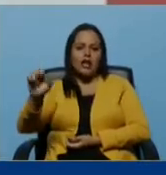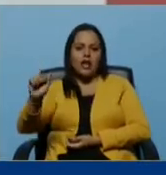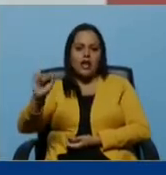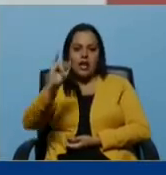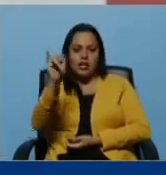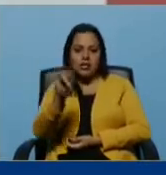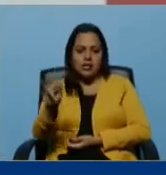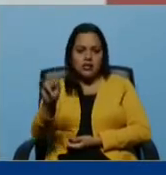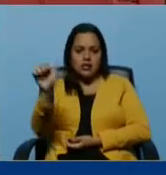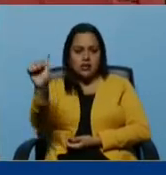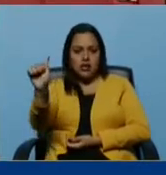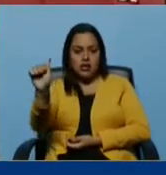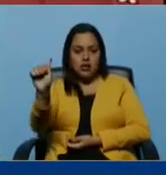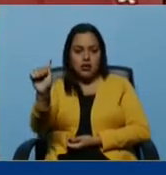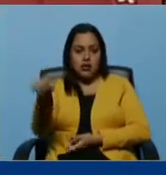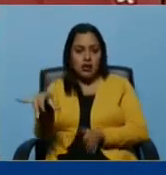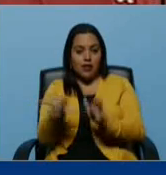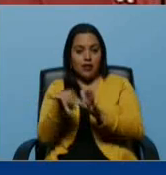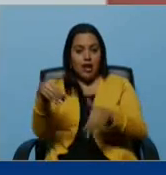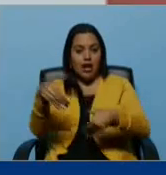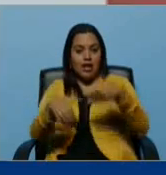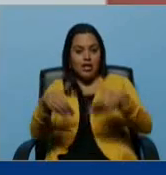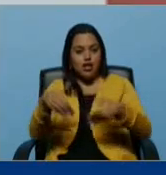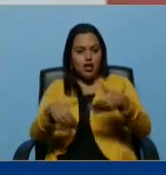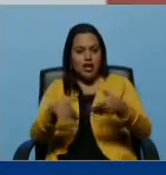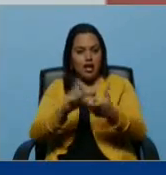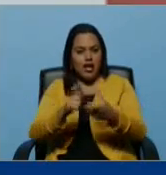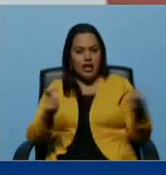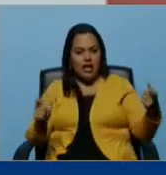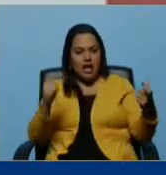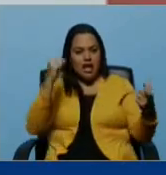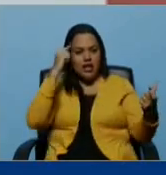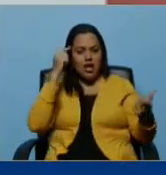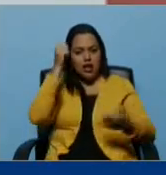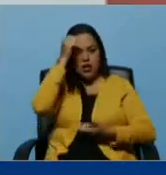ahora para las elecciones generales del domingo.